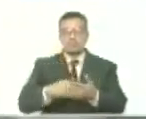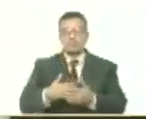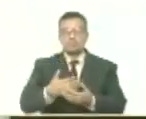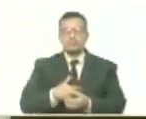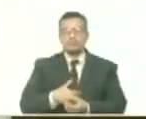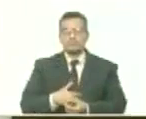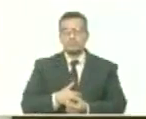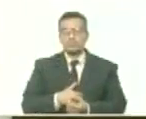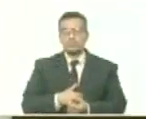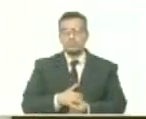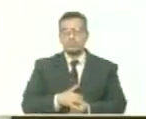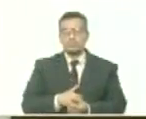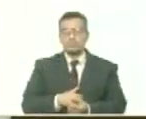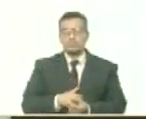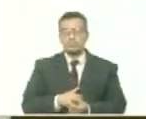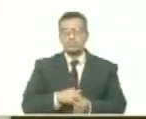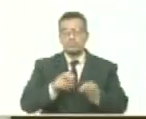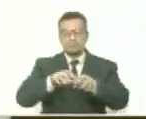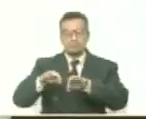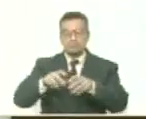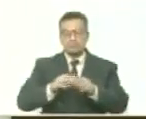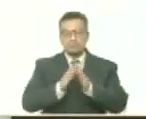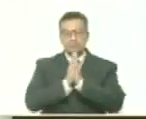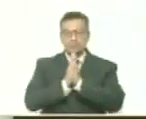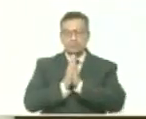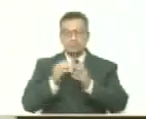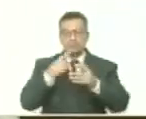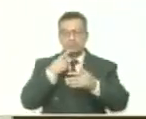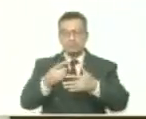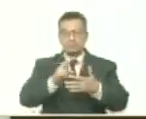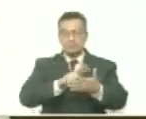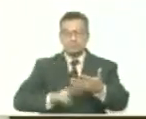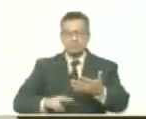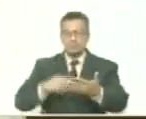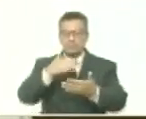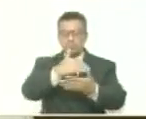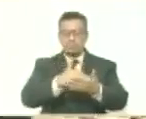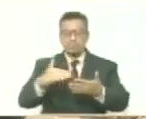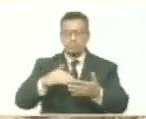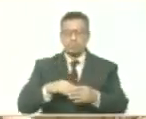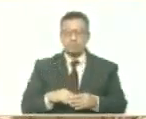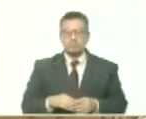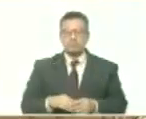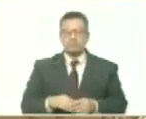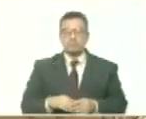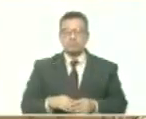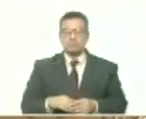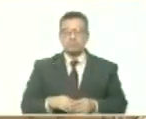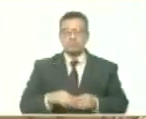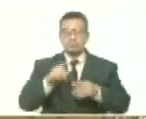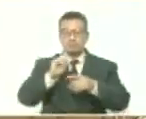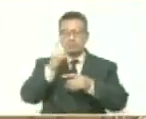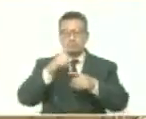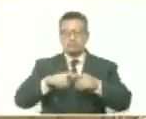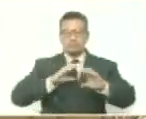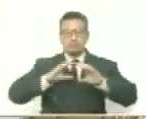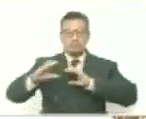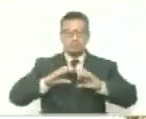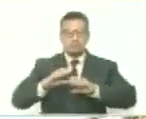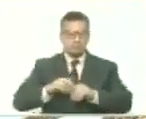correspondiente. Ciudadana secretaria, por favor, sírvase a dar lectura a la cuenta. Cuenta número 1,